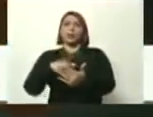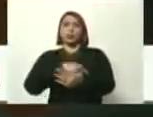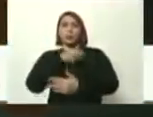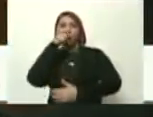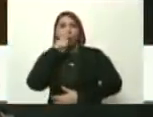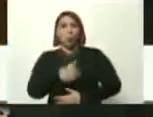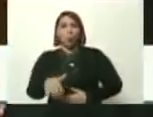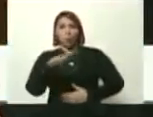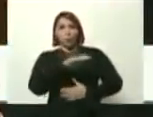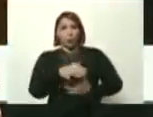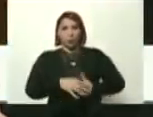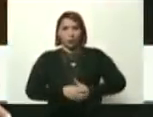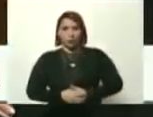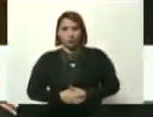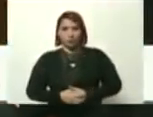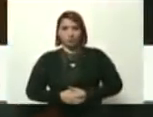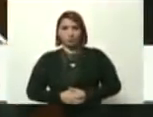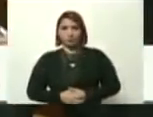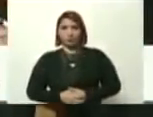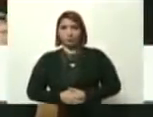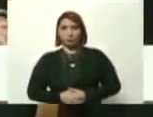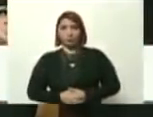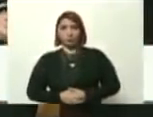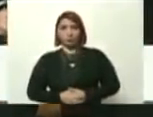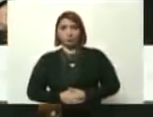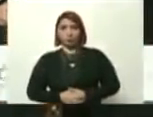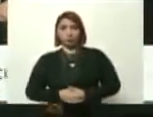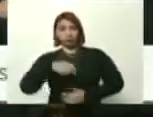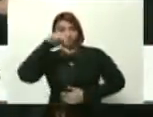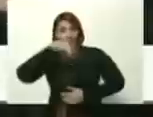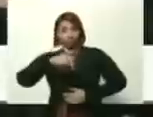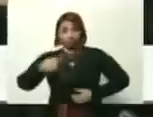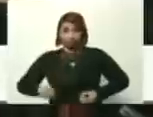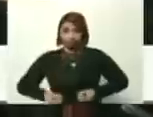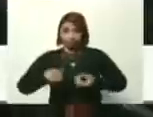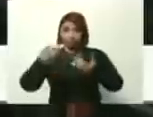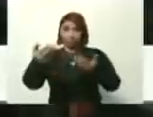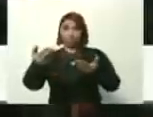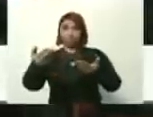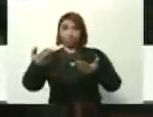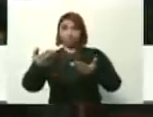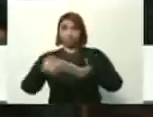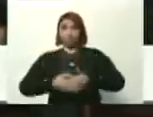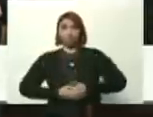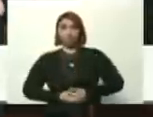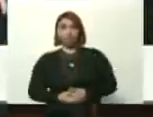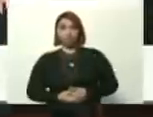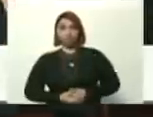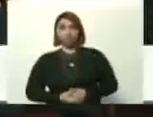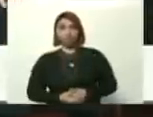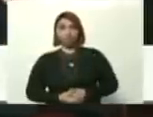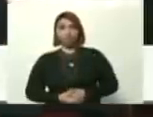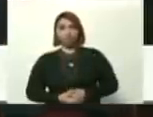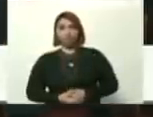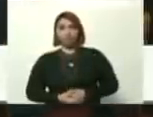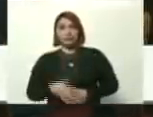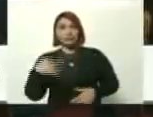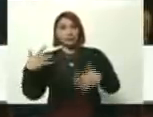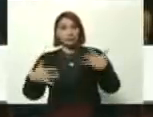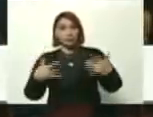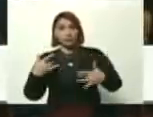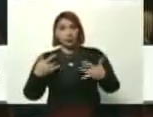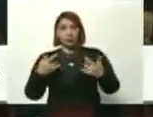pueblo. Es así como hoy hemos traído para este ejercicio fiscal